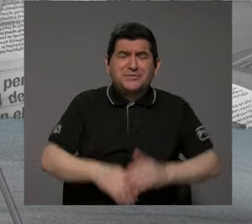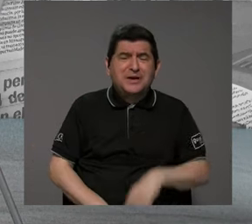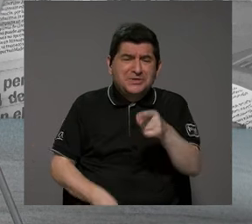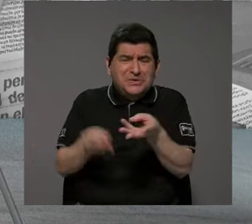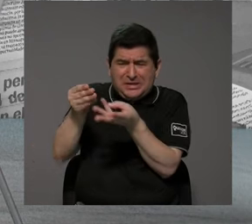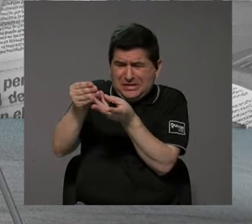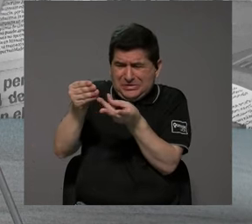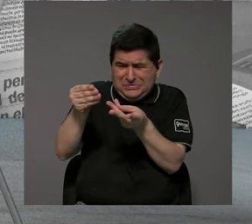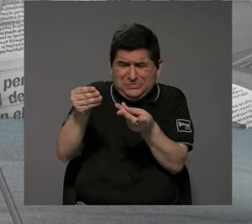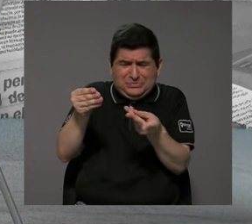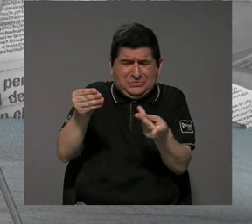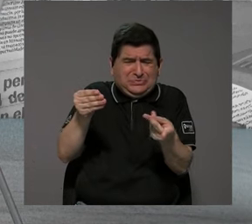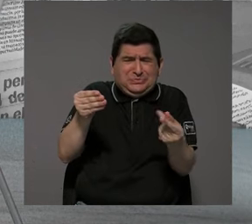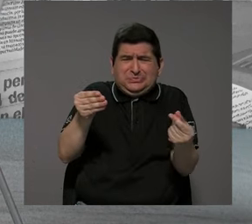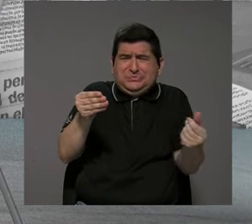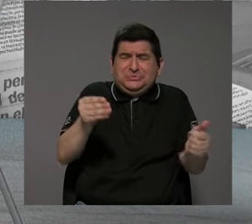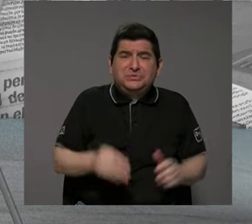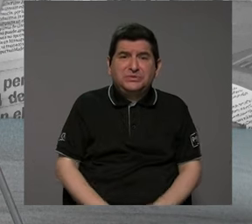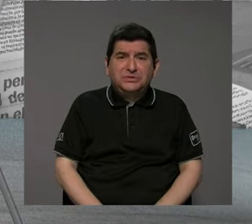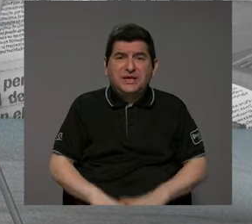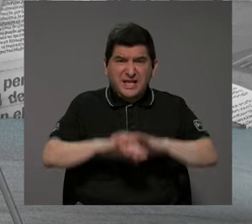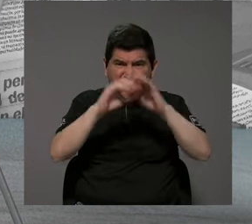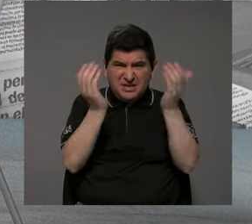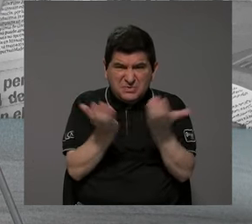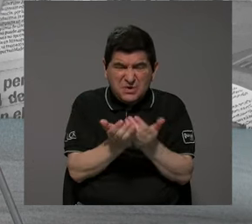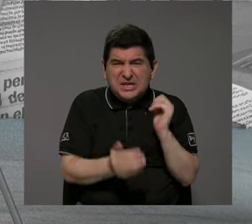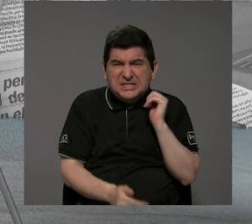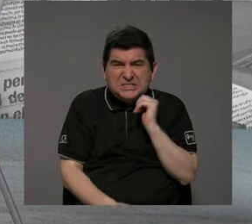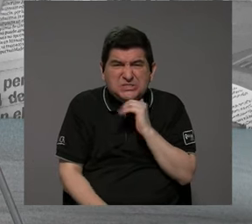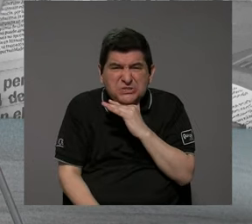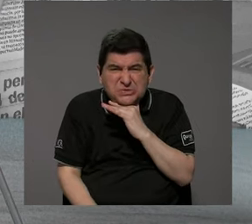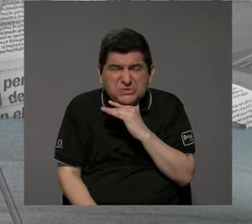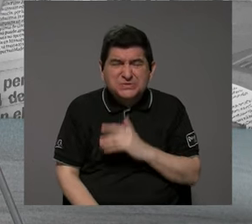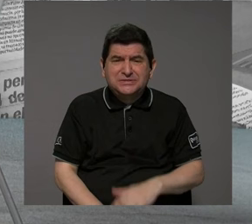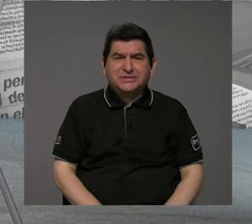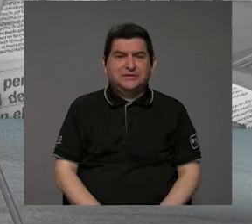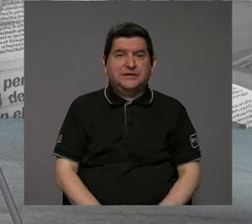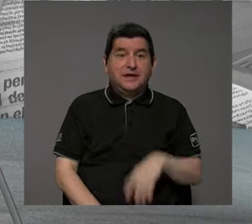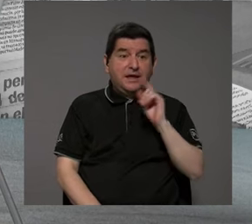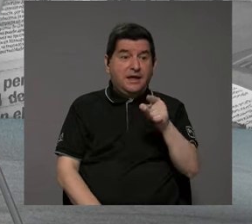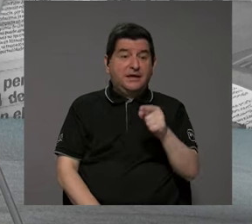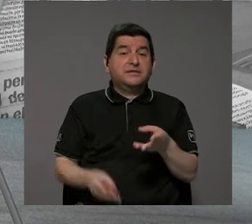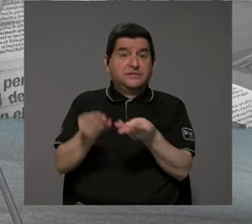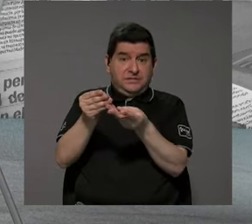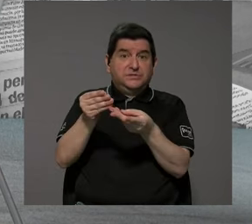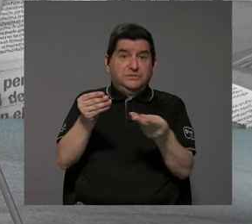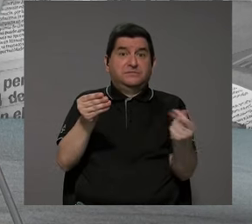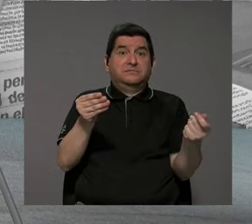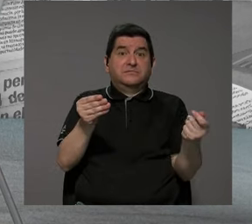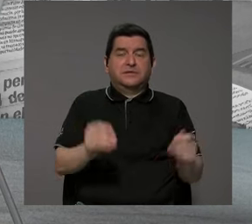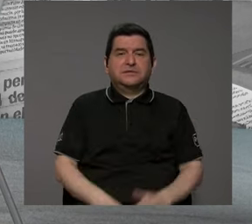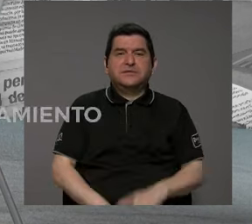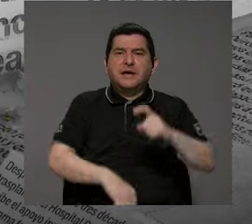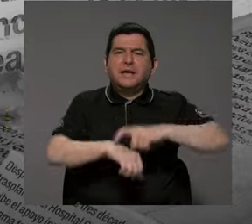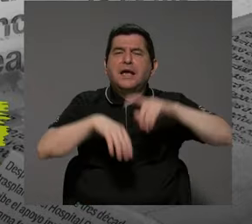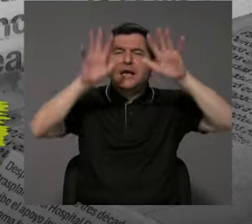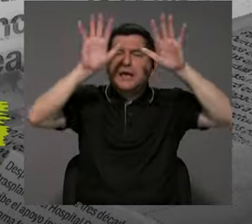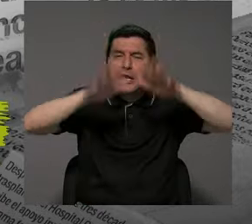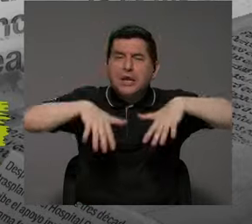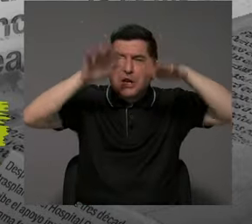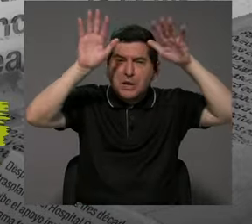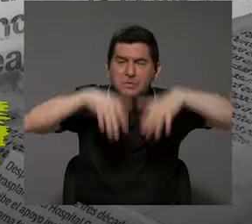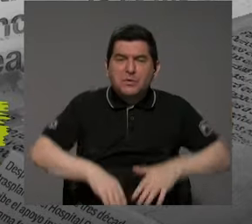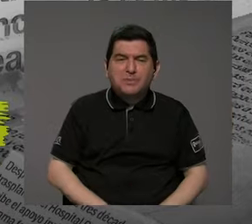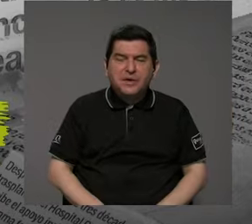leados eh bolas que quedan sucias que quedan contaminados esos lixiviados cuando llueve van a